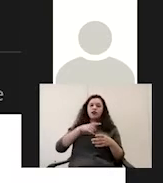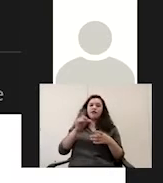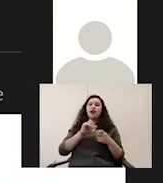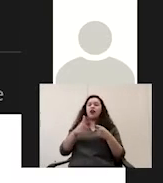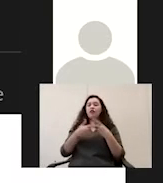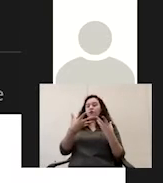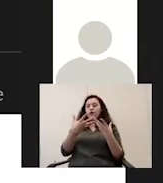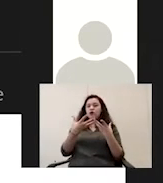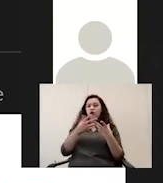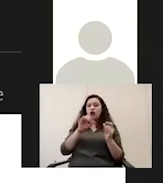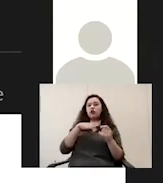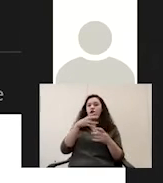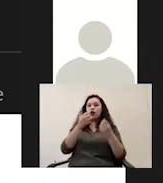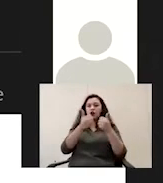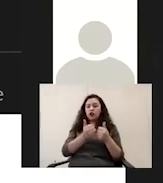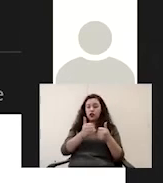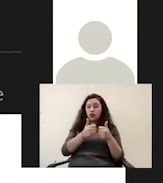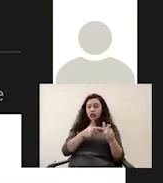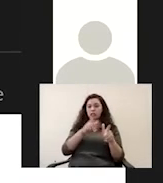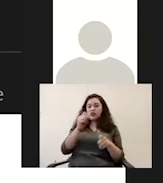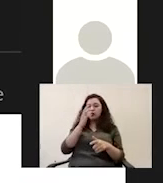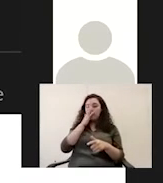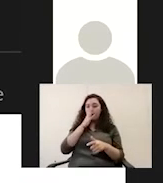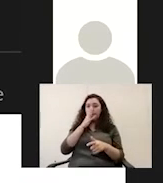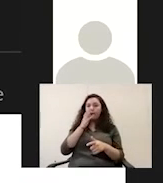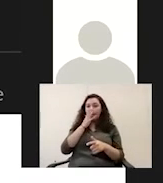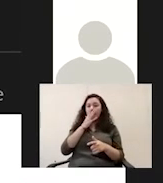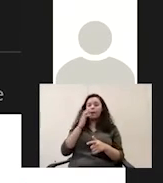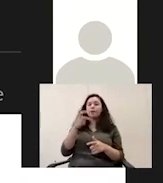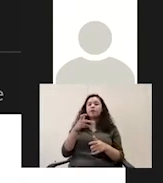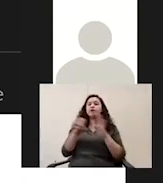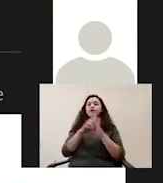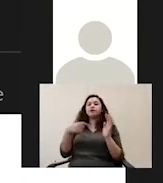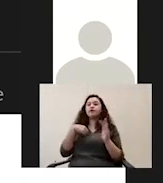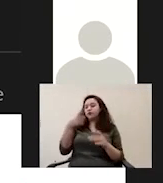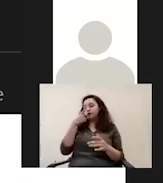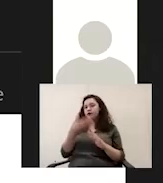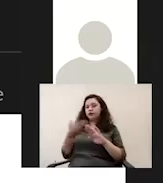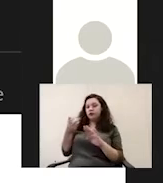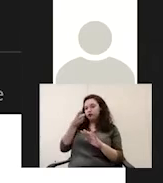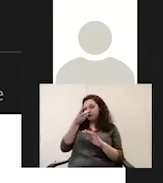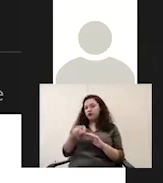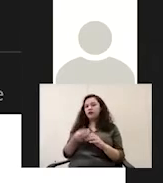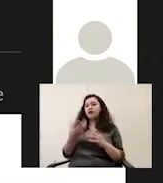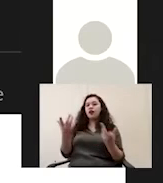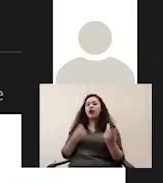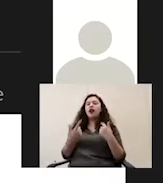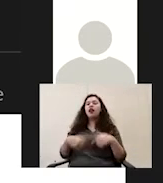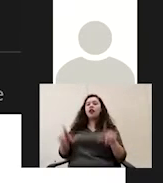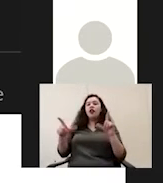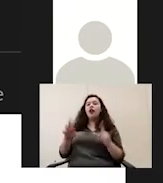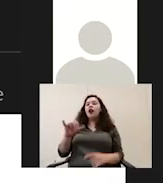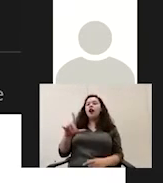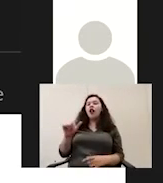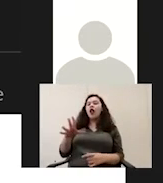solución. Y bueno, este es un ejemplo de lo que les comentaba hace un momento. Hay presentaciones de cloro que